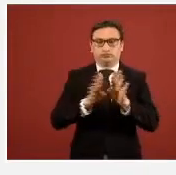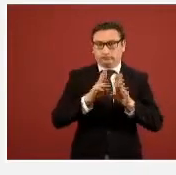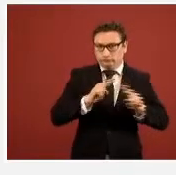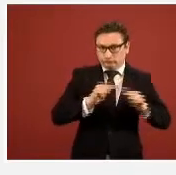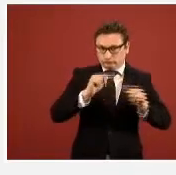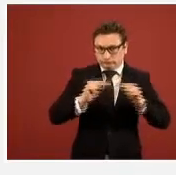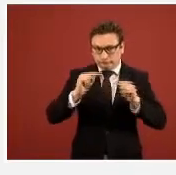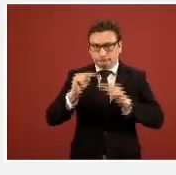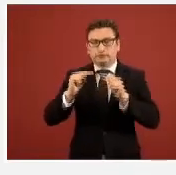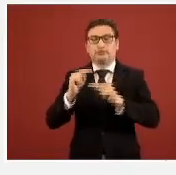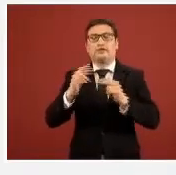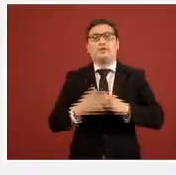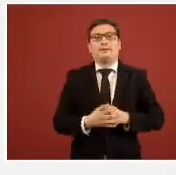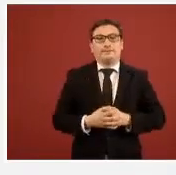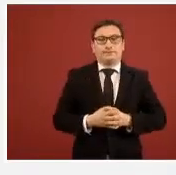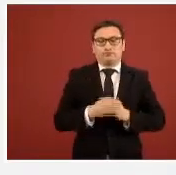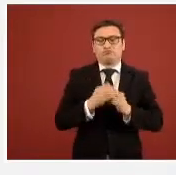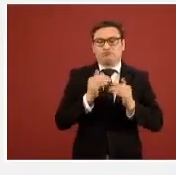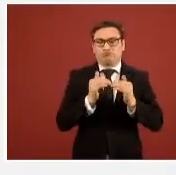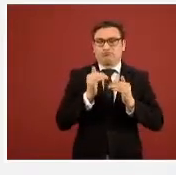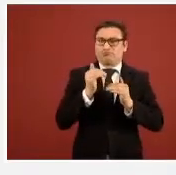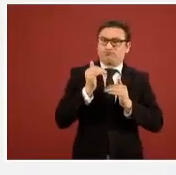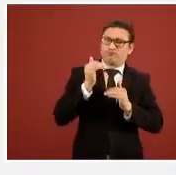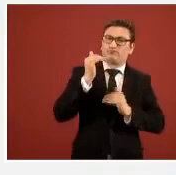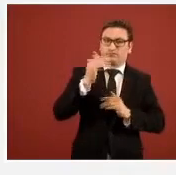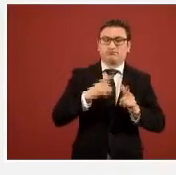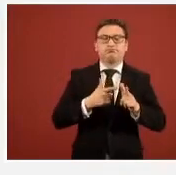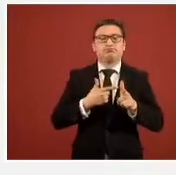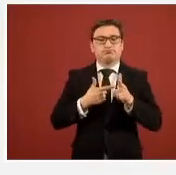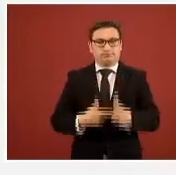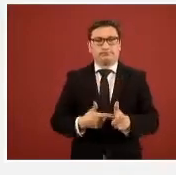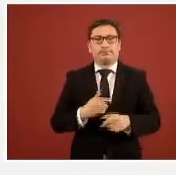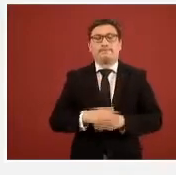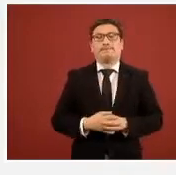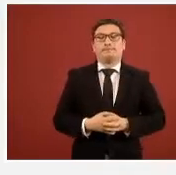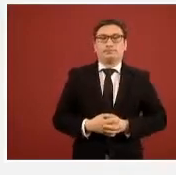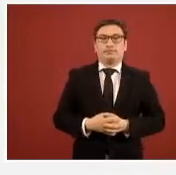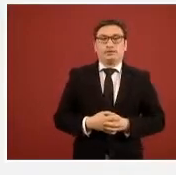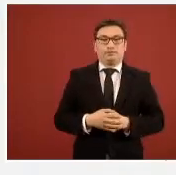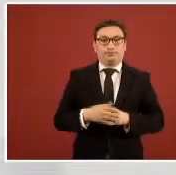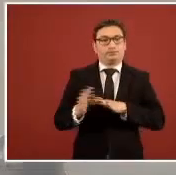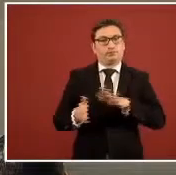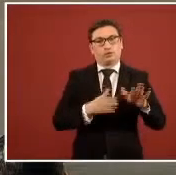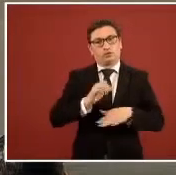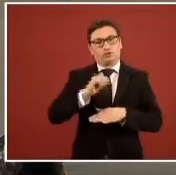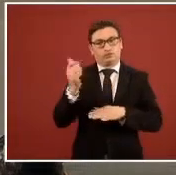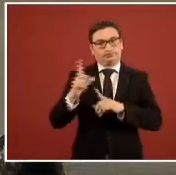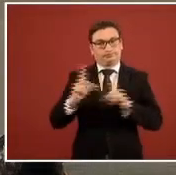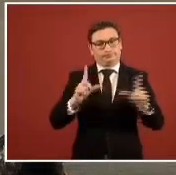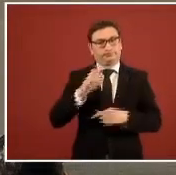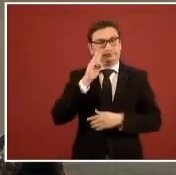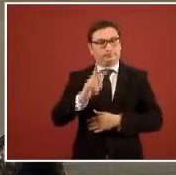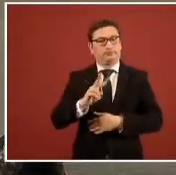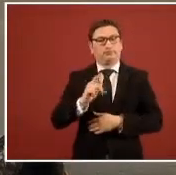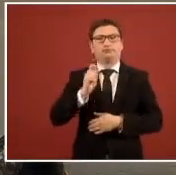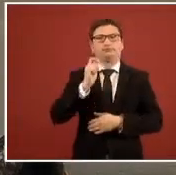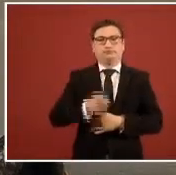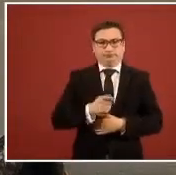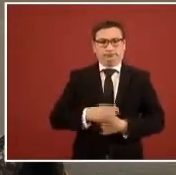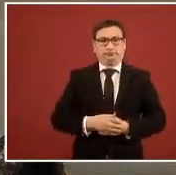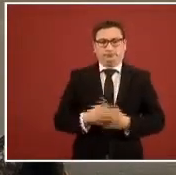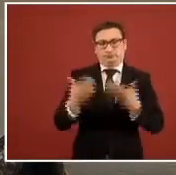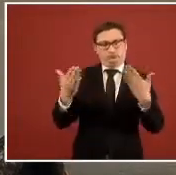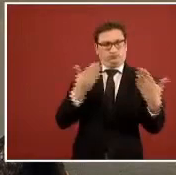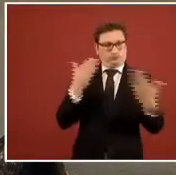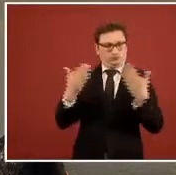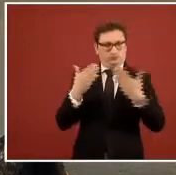continúan aún incrementándose en lo que se refiere a su totalidad. En la siguiente diapositiva vemos un poco el